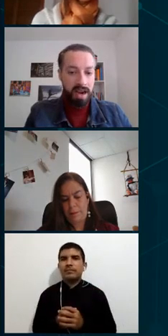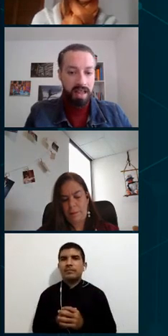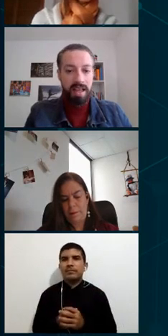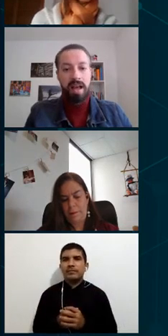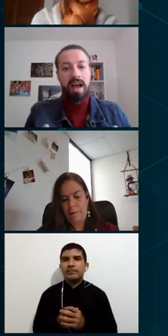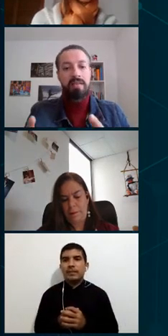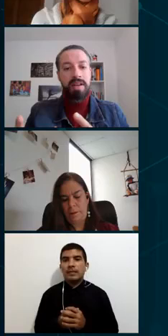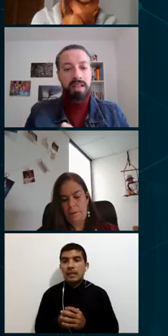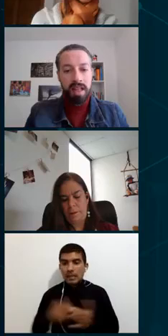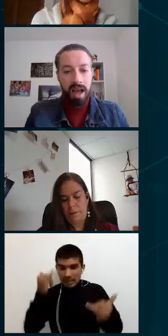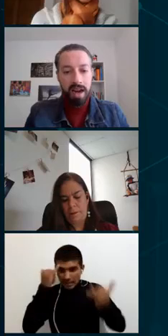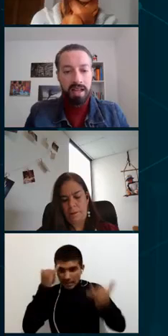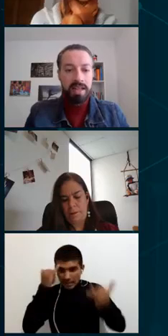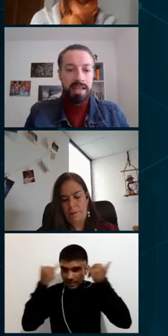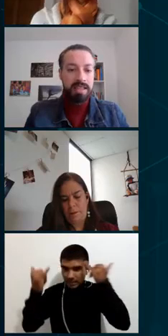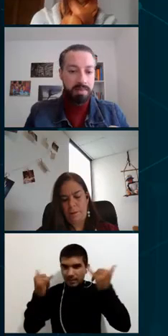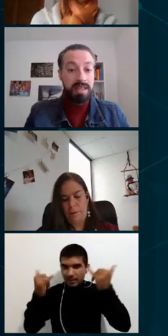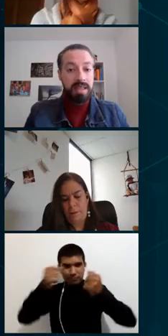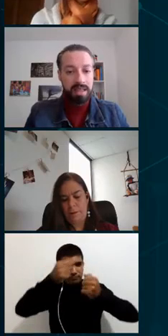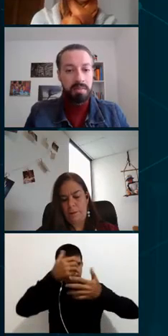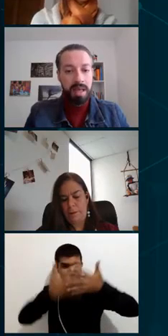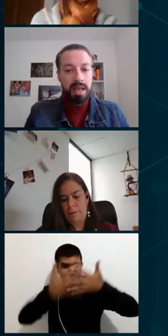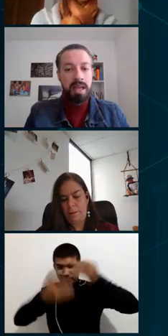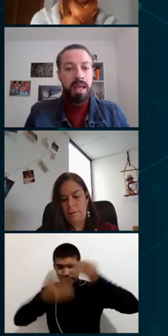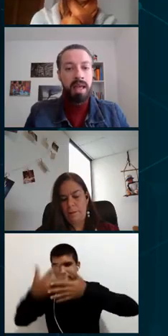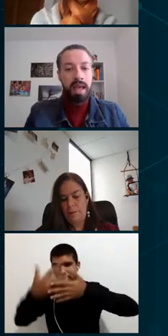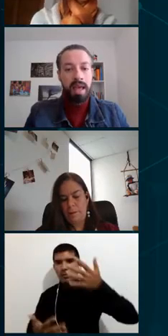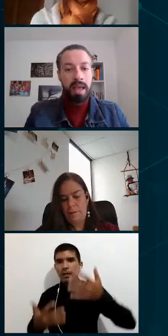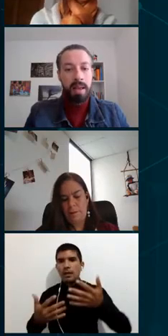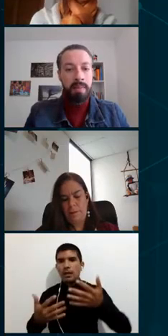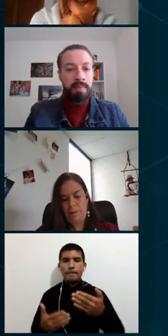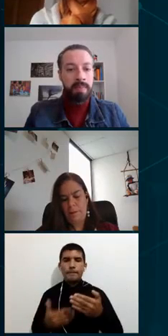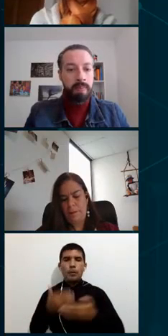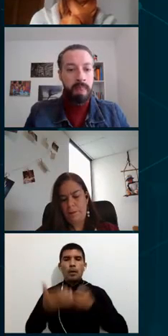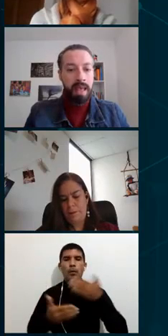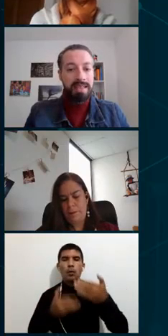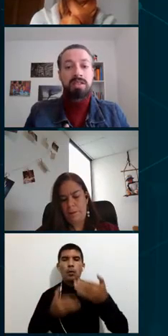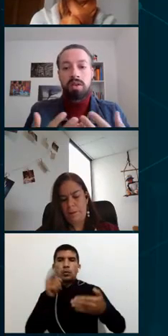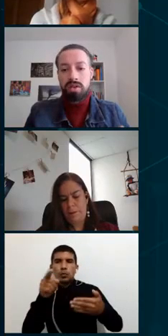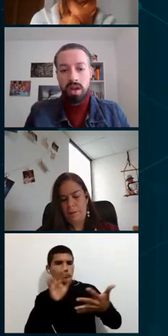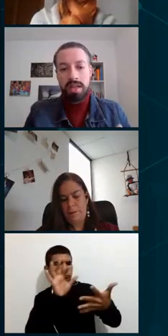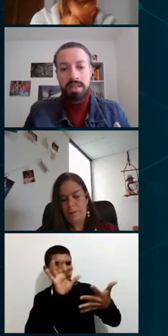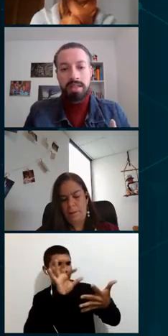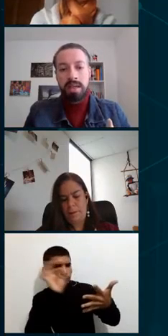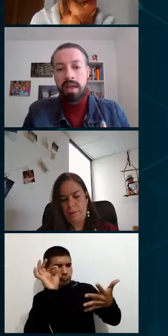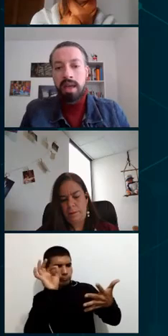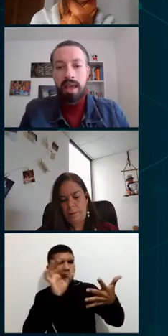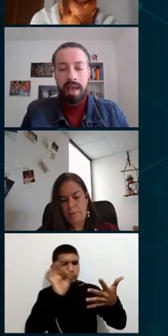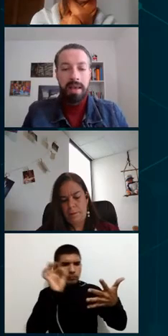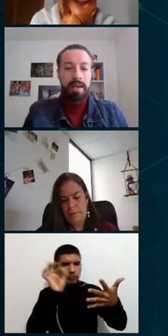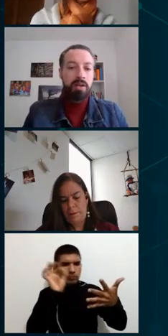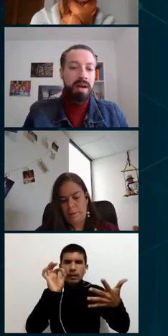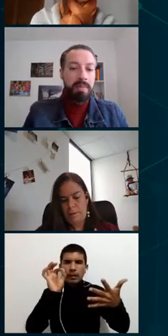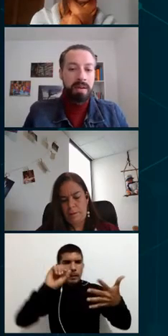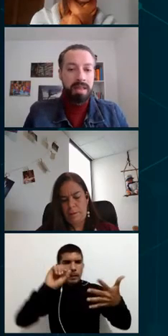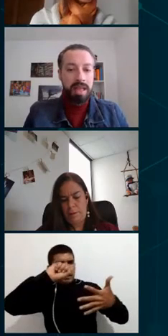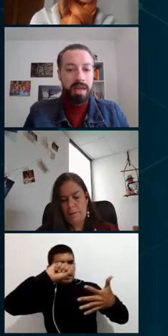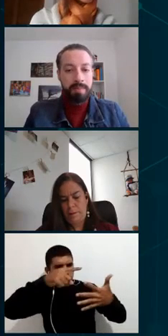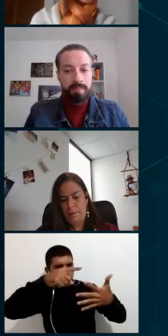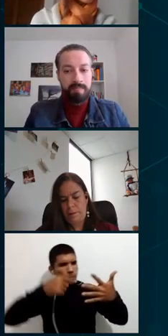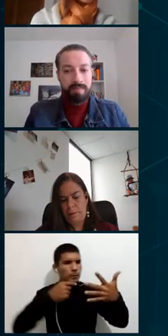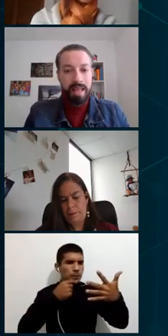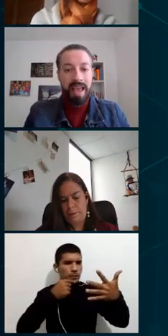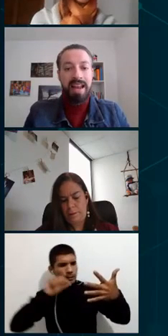a priorizar, a filtrar y a segmentar también esas soluciones que nos van